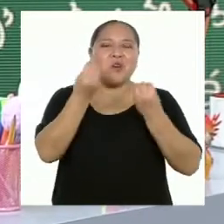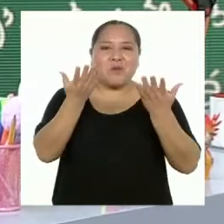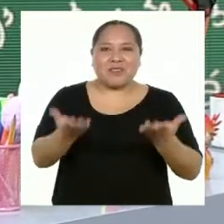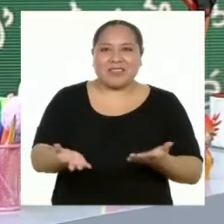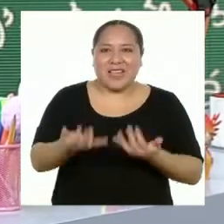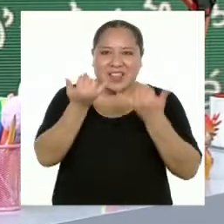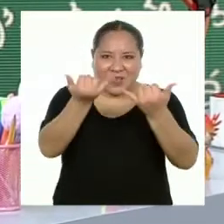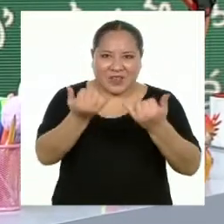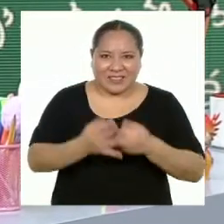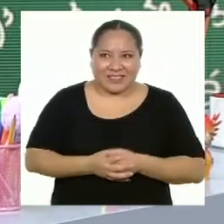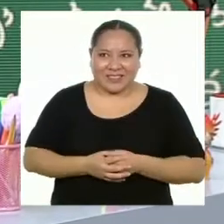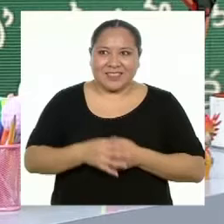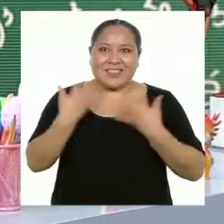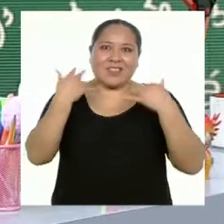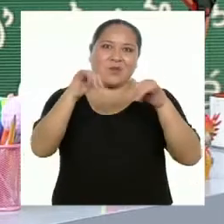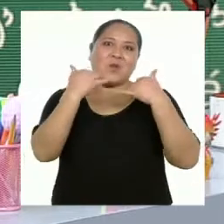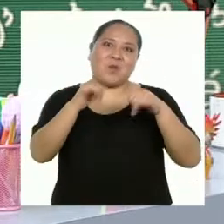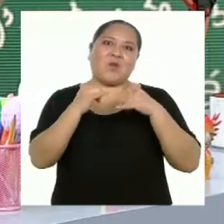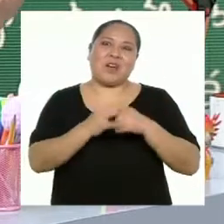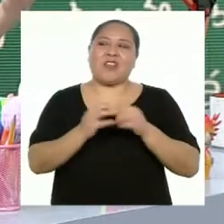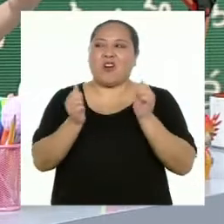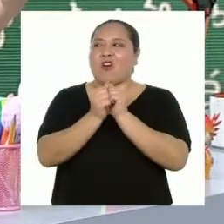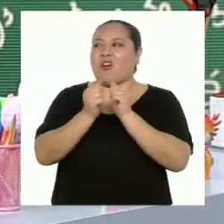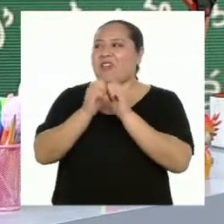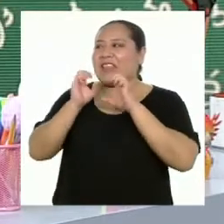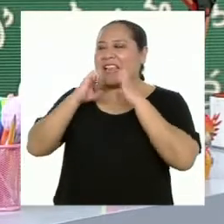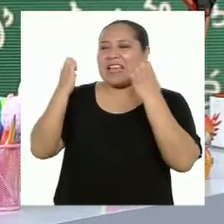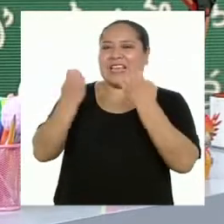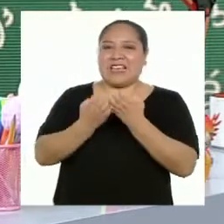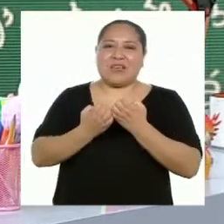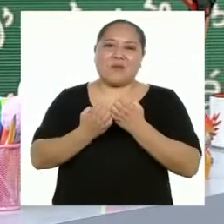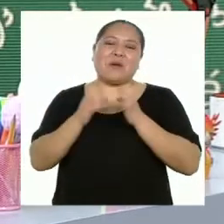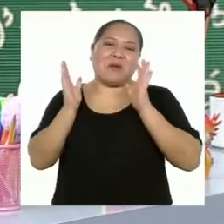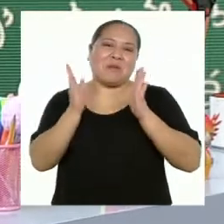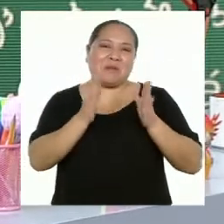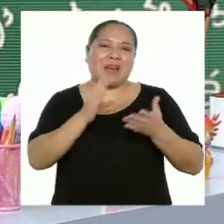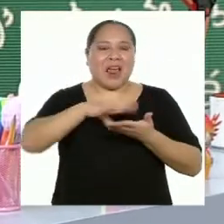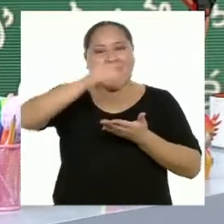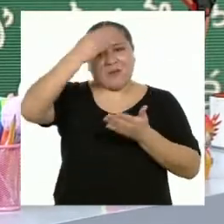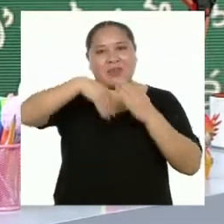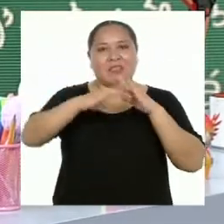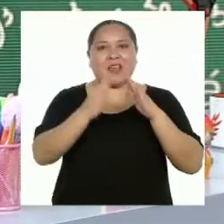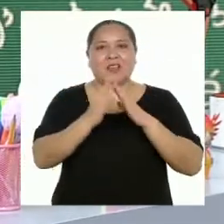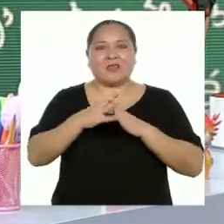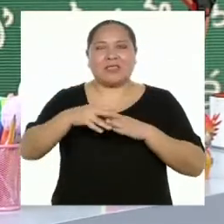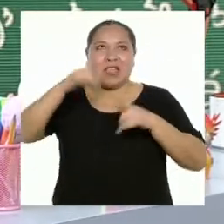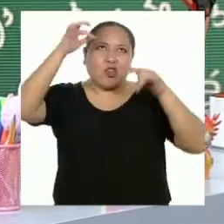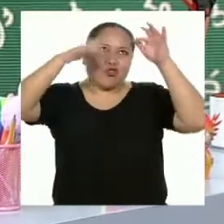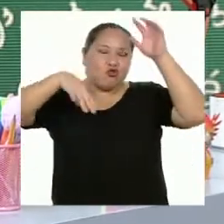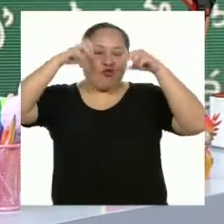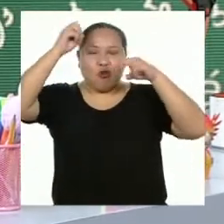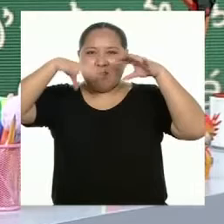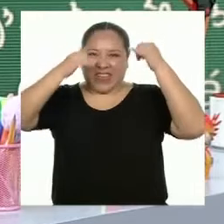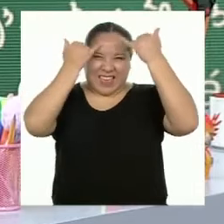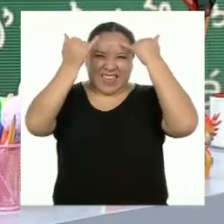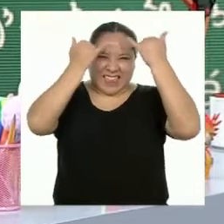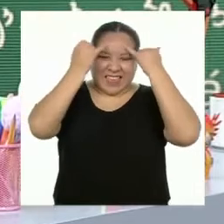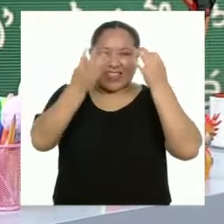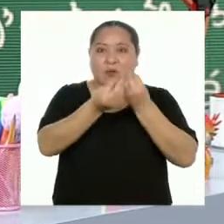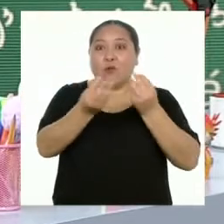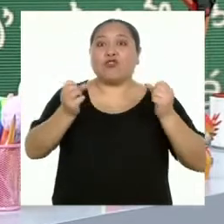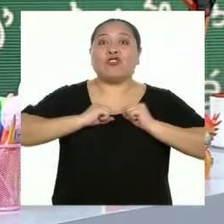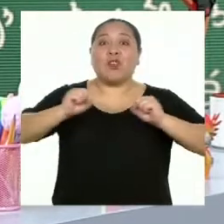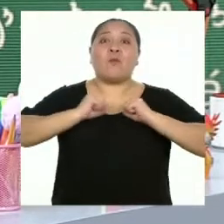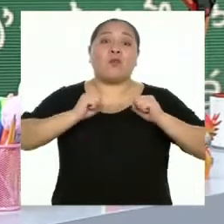el día de hoy? Estaba jugando un rato con la producción de Aprendo en Casa para hacer una lluvia de ideas de todos esos deportes que